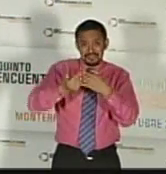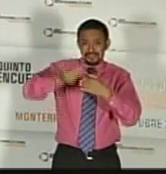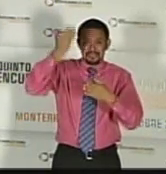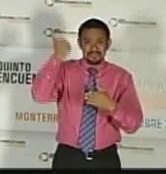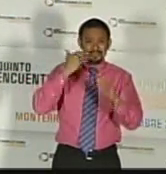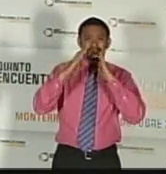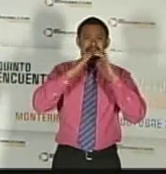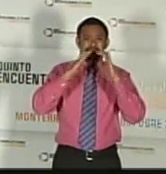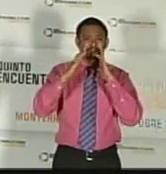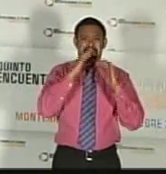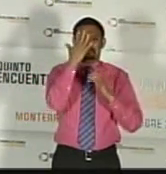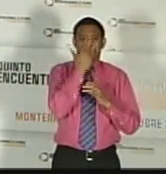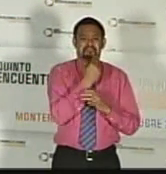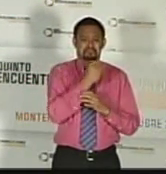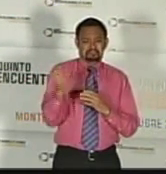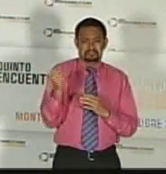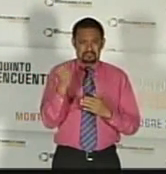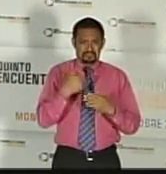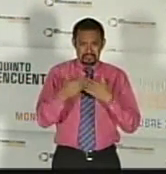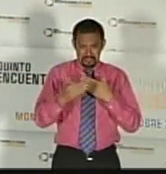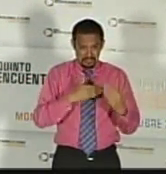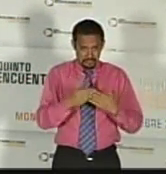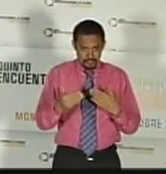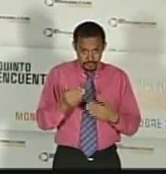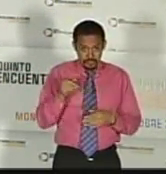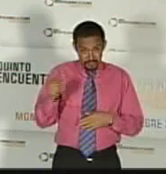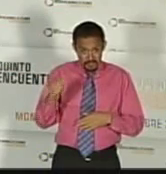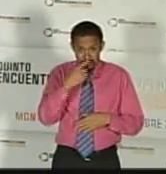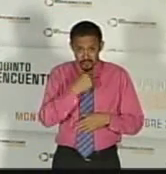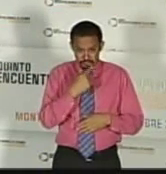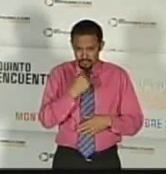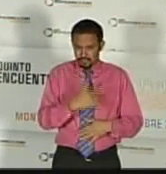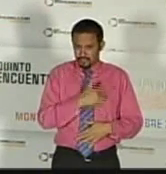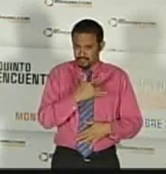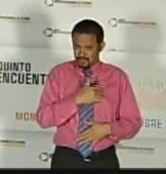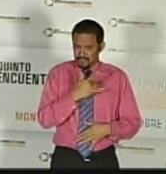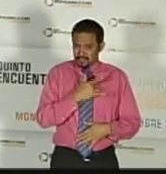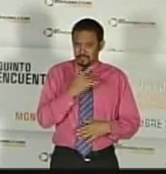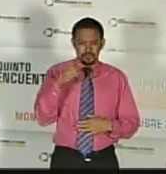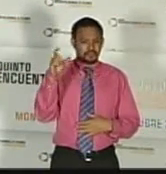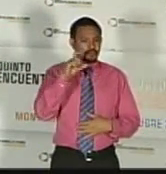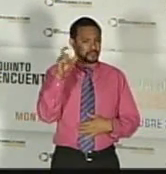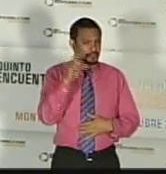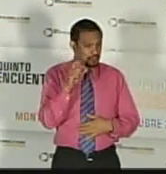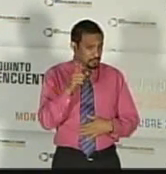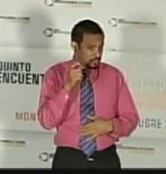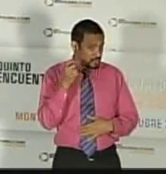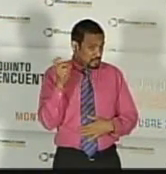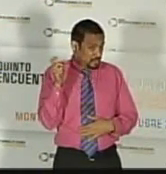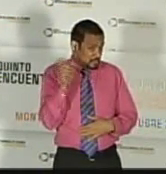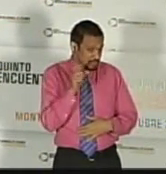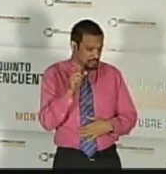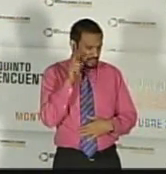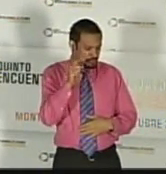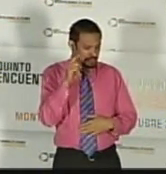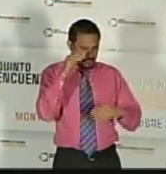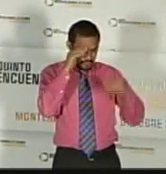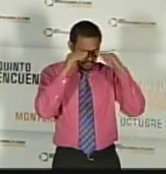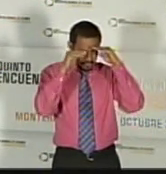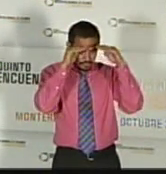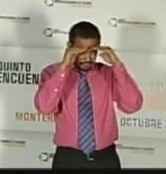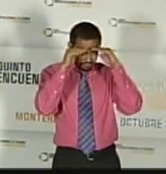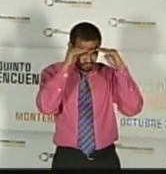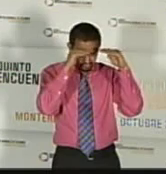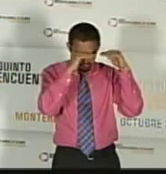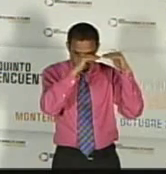de comunicación de nuestra época. Y lo que él sintió fue que cuando esa capa de pensamiento